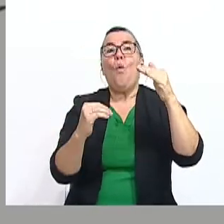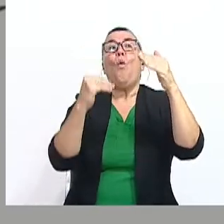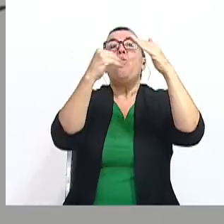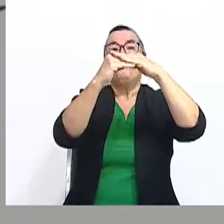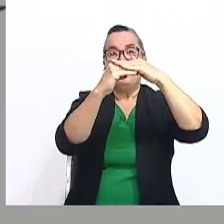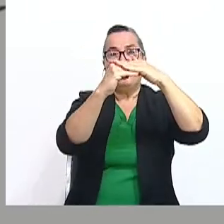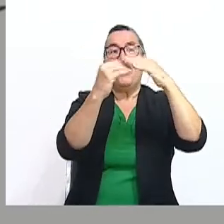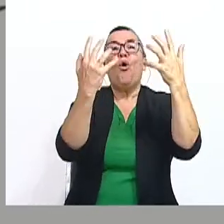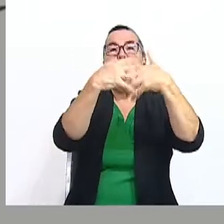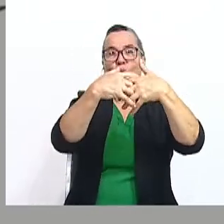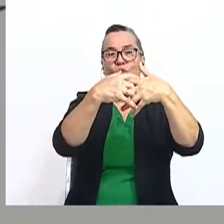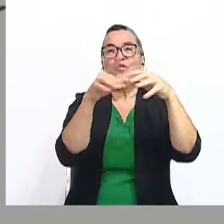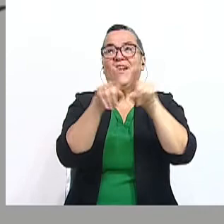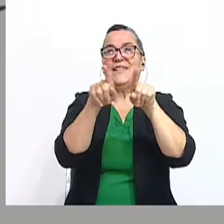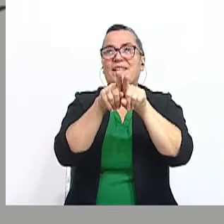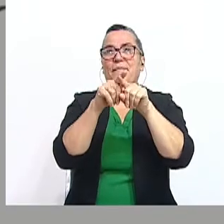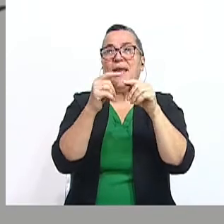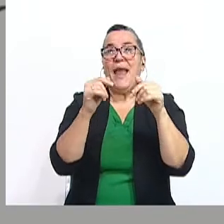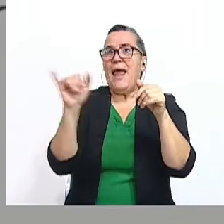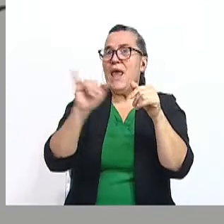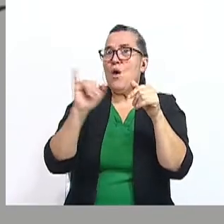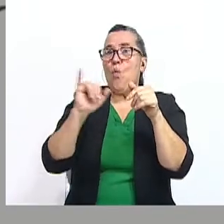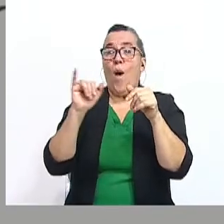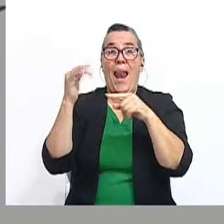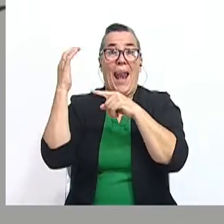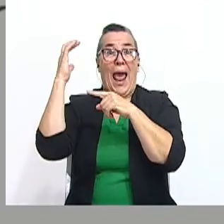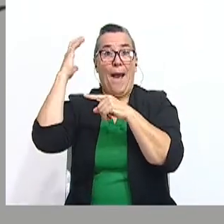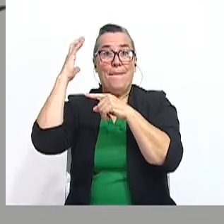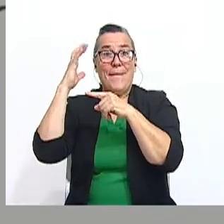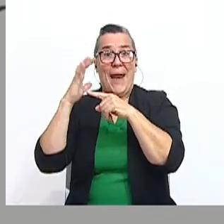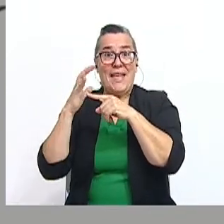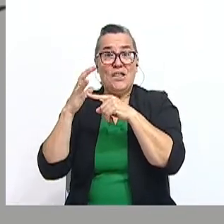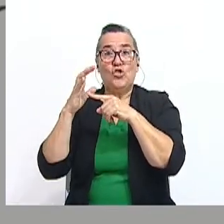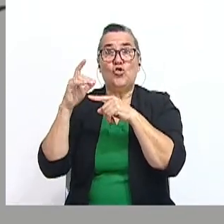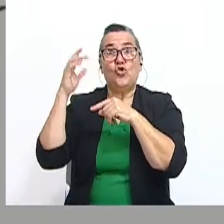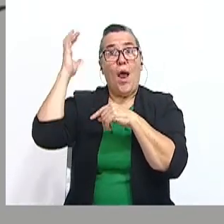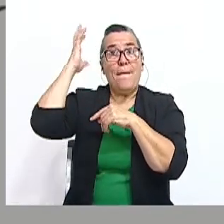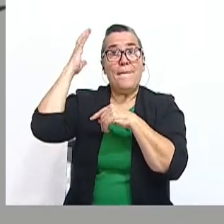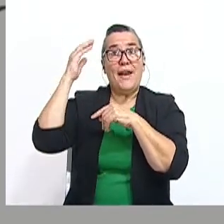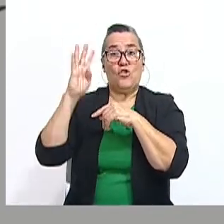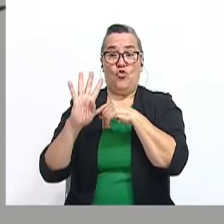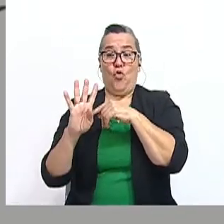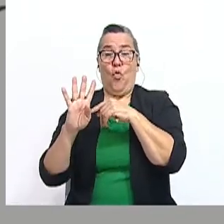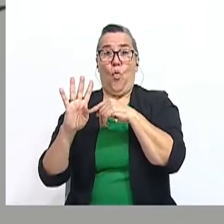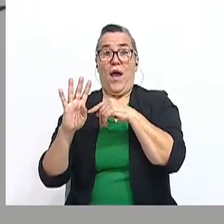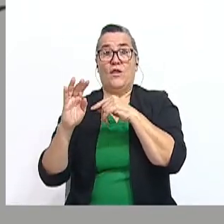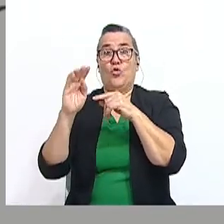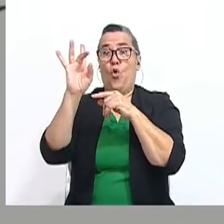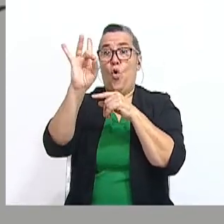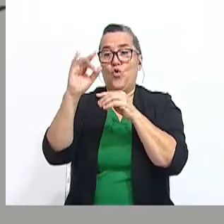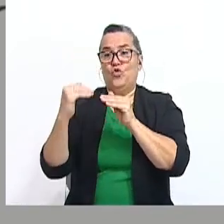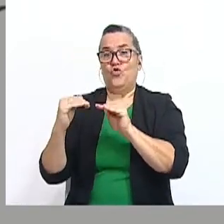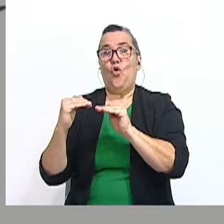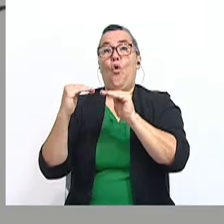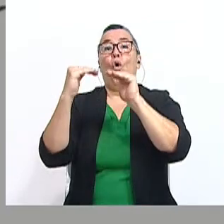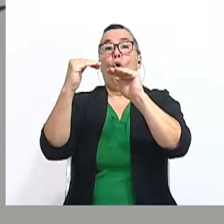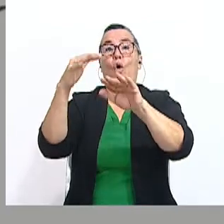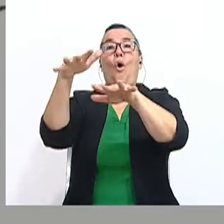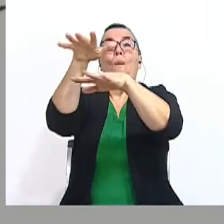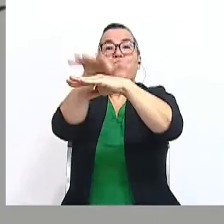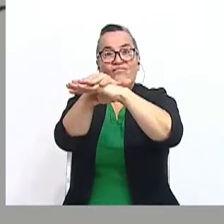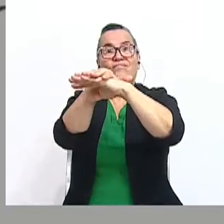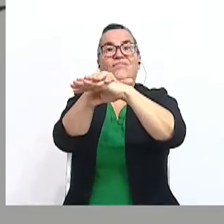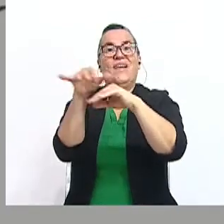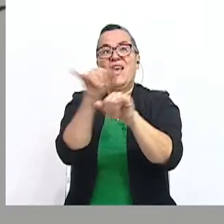también congruentes. Y va a pasar lo mismo con la medida del ángulo 4 con respecto a la medida del ángulo 8 y la medida